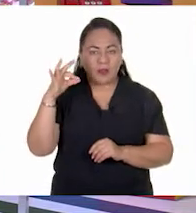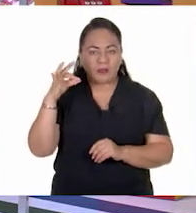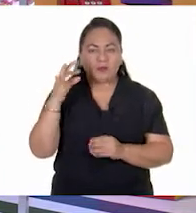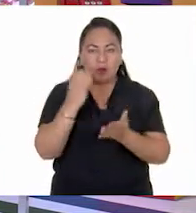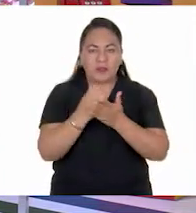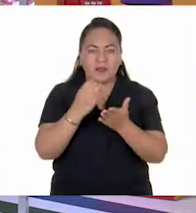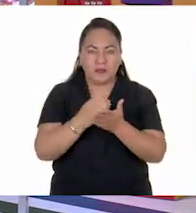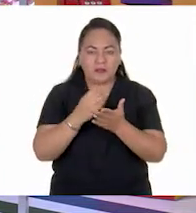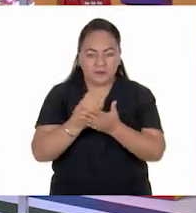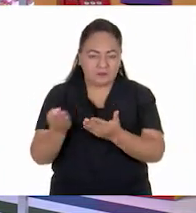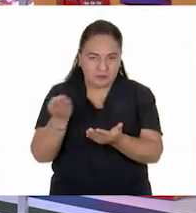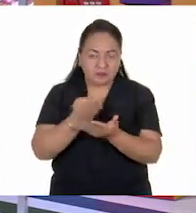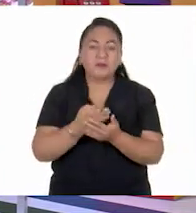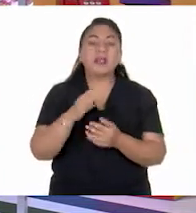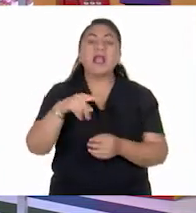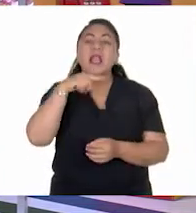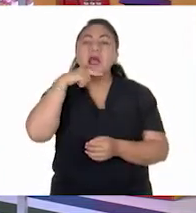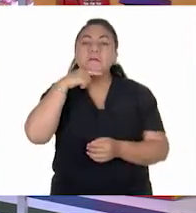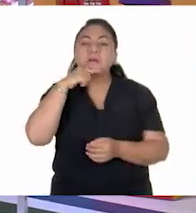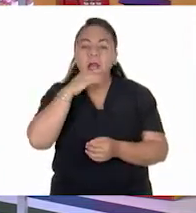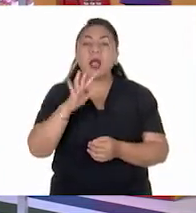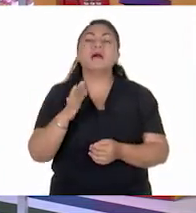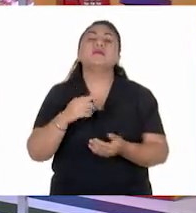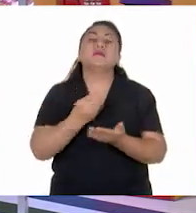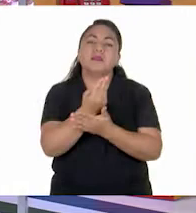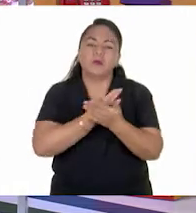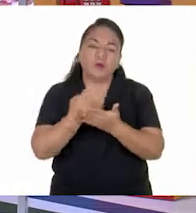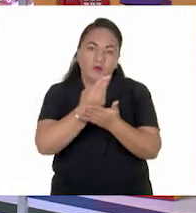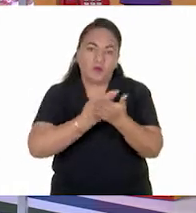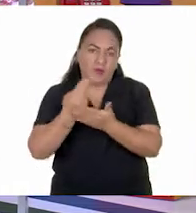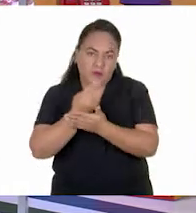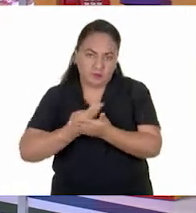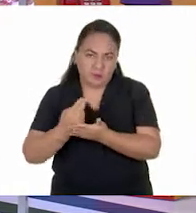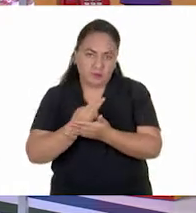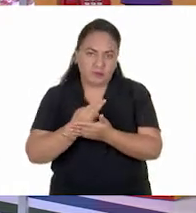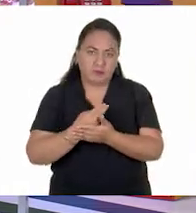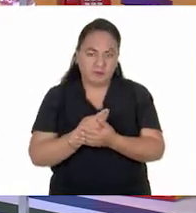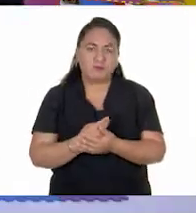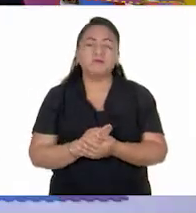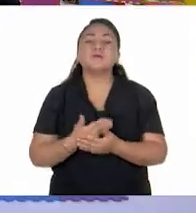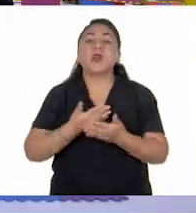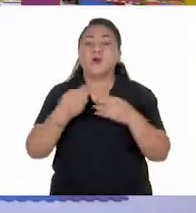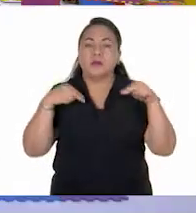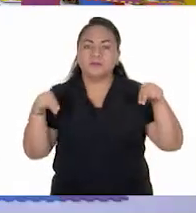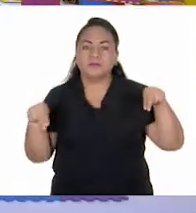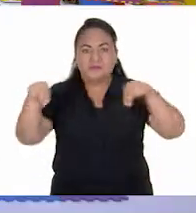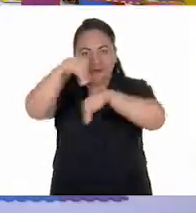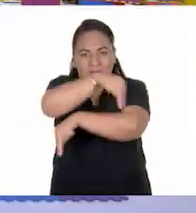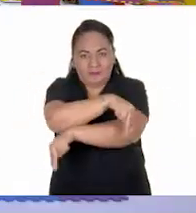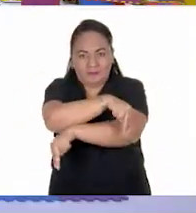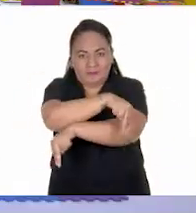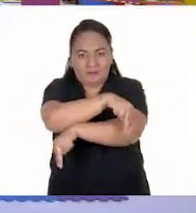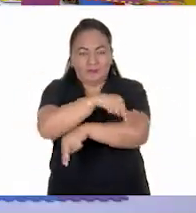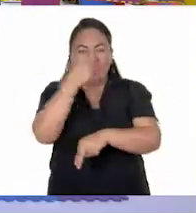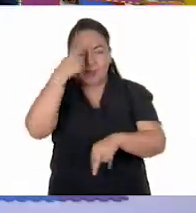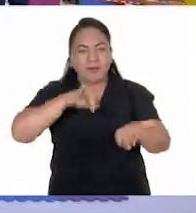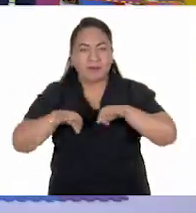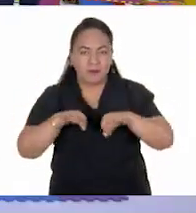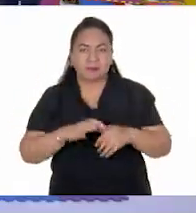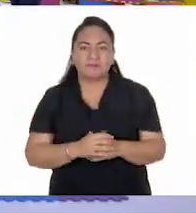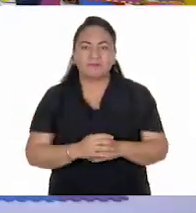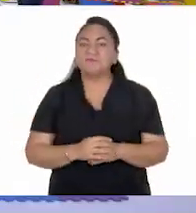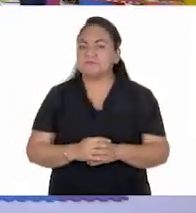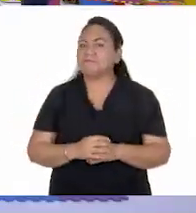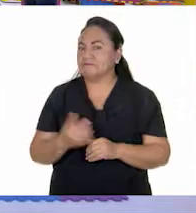su cuaderno y su lápiz porque vamos a hacer algunos dibujos? Pili, te cambio el lugar para poder iniciar nuestro trabajo. Muy bien.